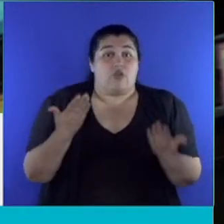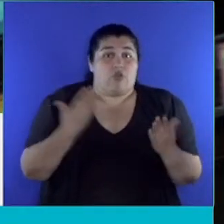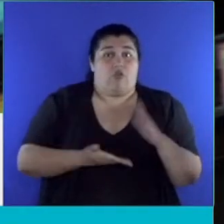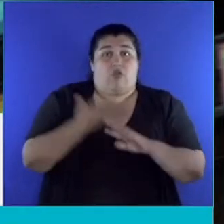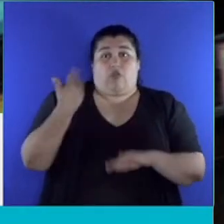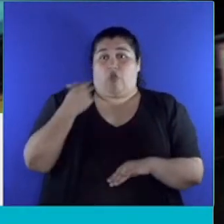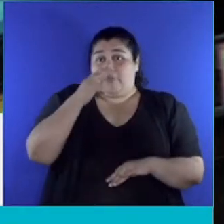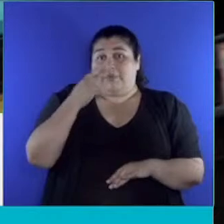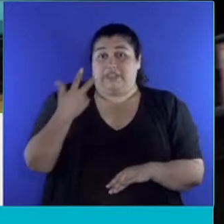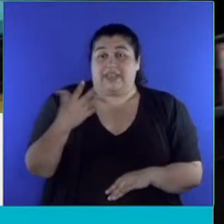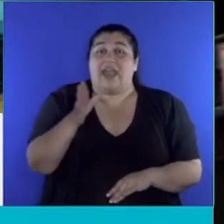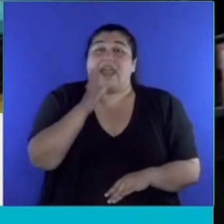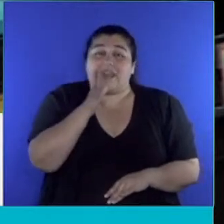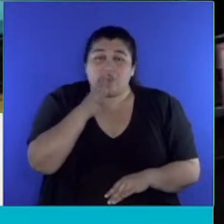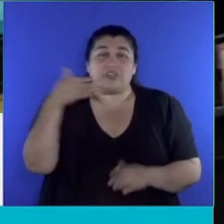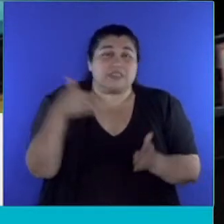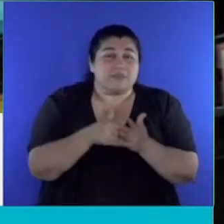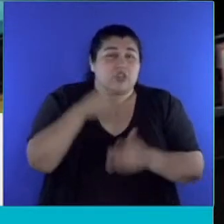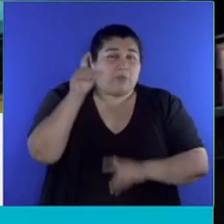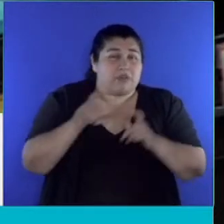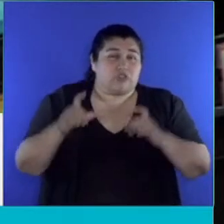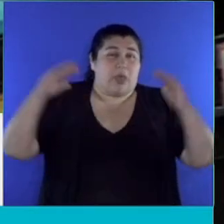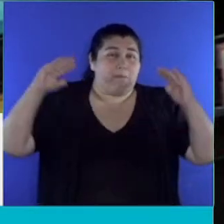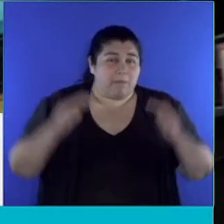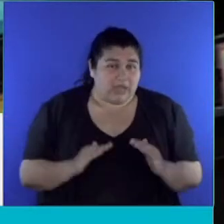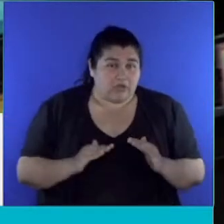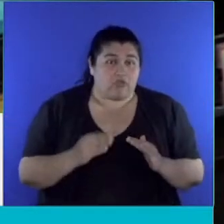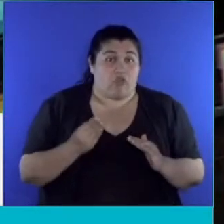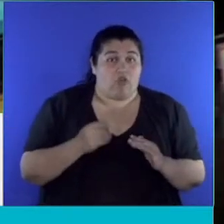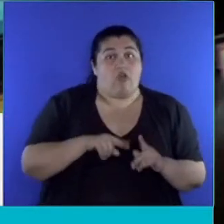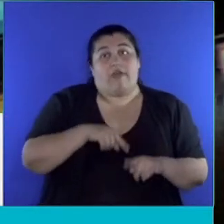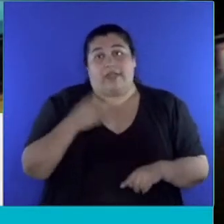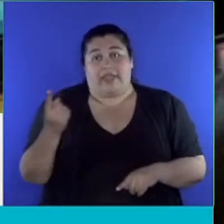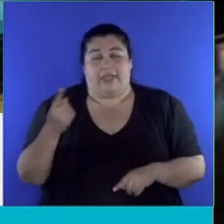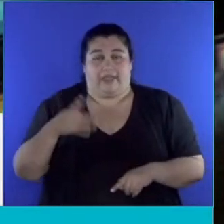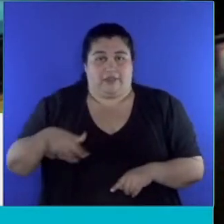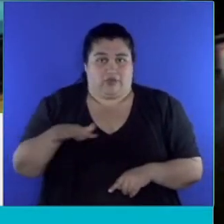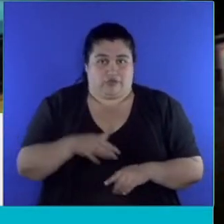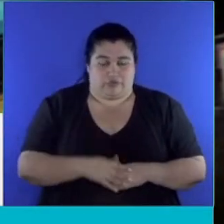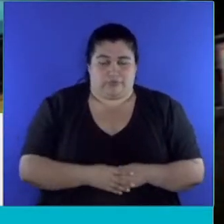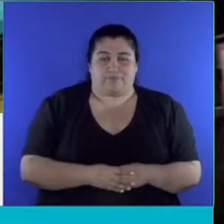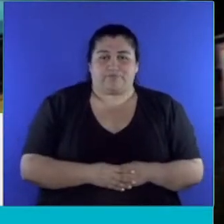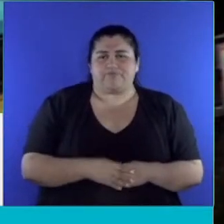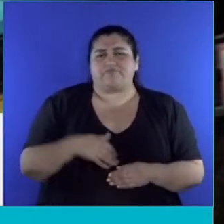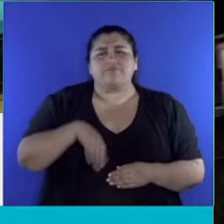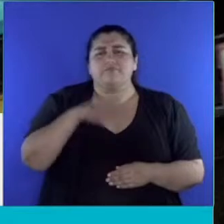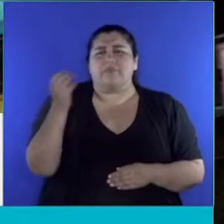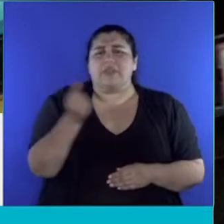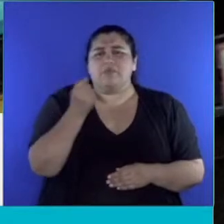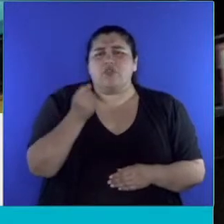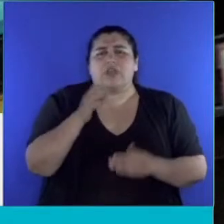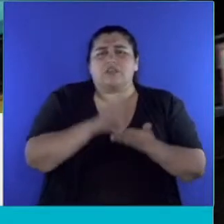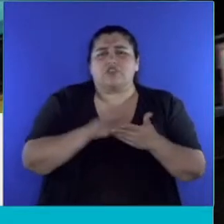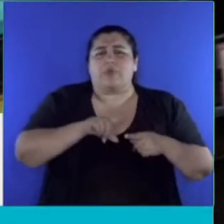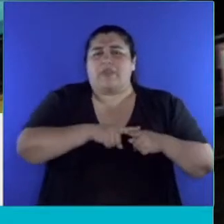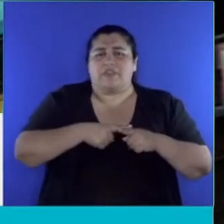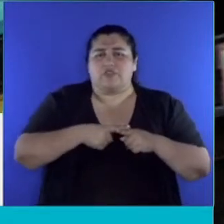14 millones menos de espectadores tienen hoy el cine en la Argentina. Pero ¿qué es lo importante de esta